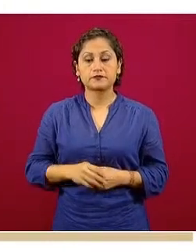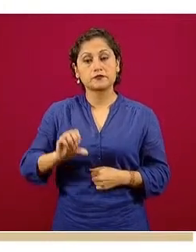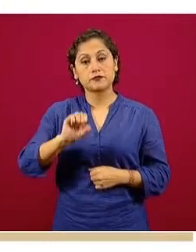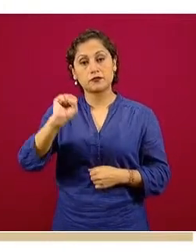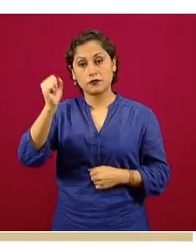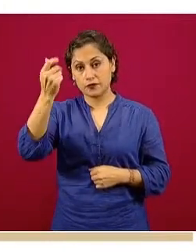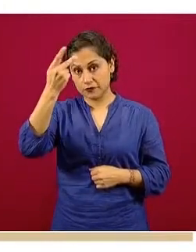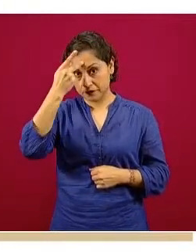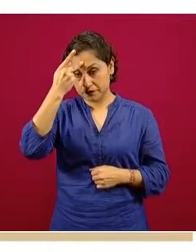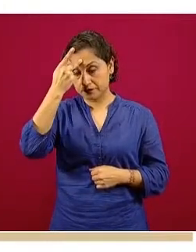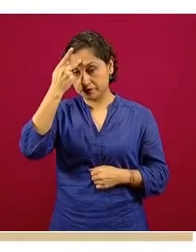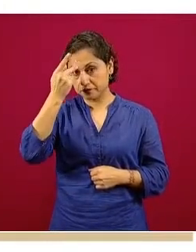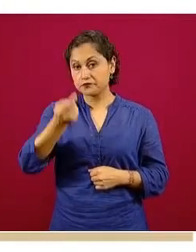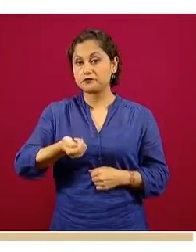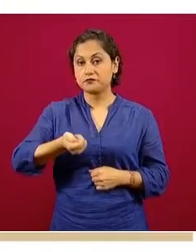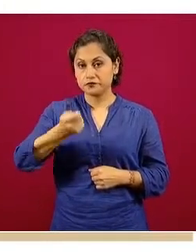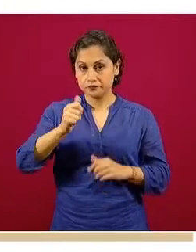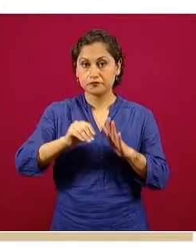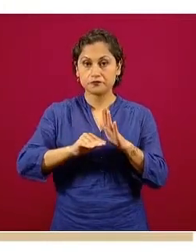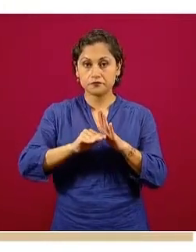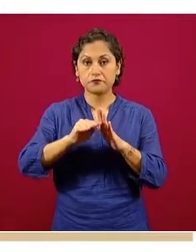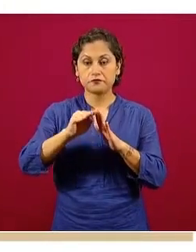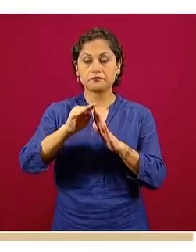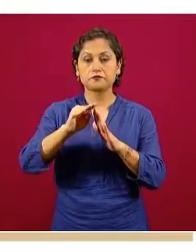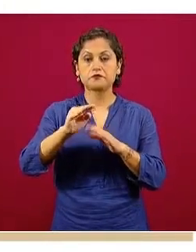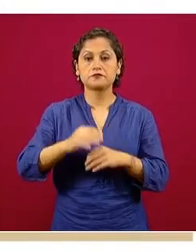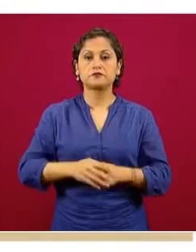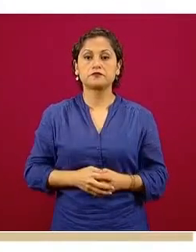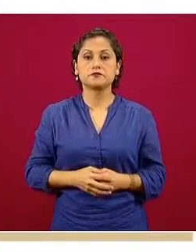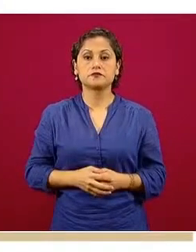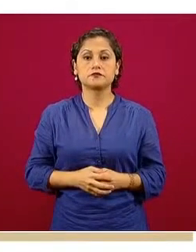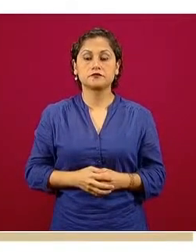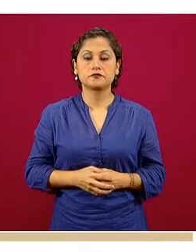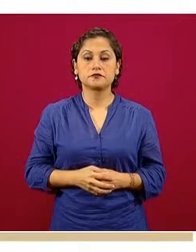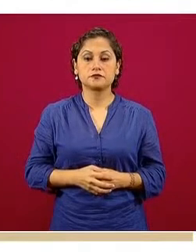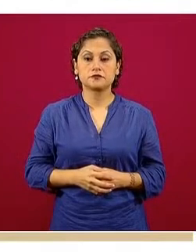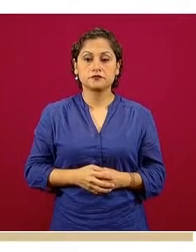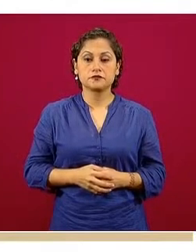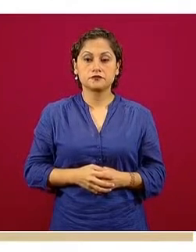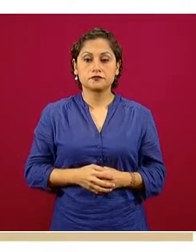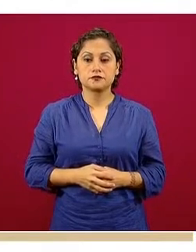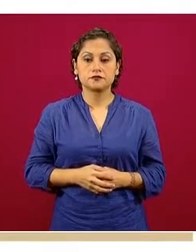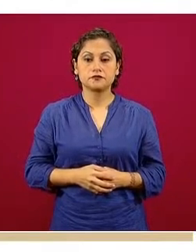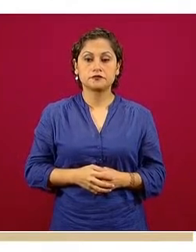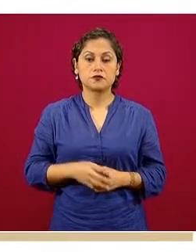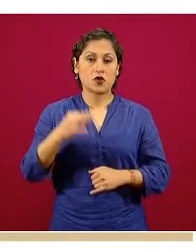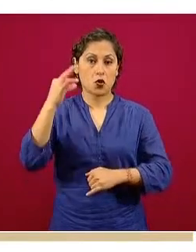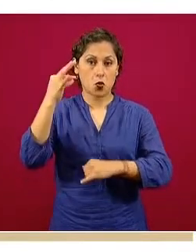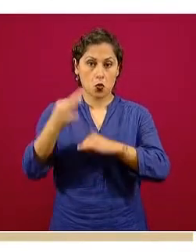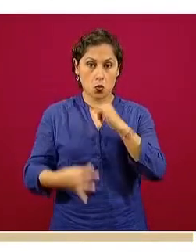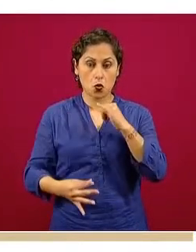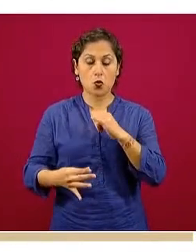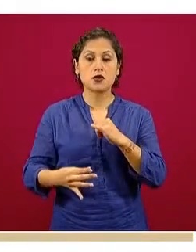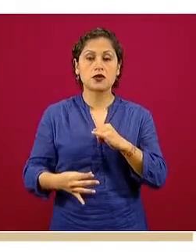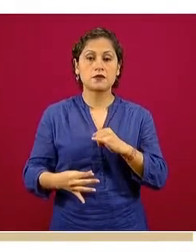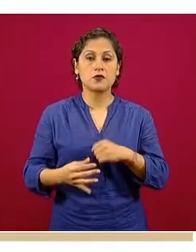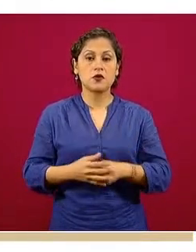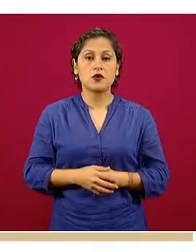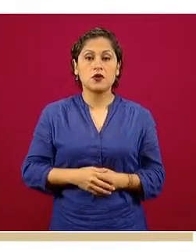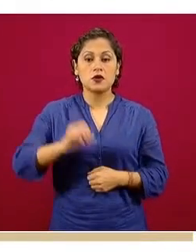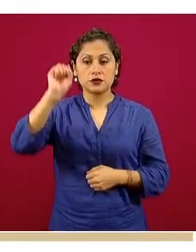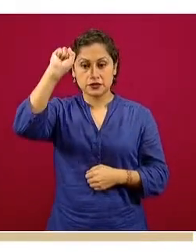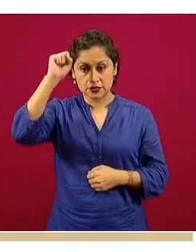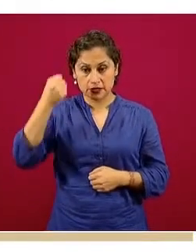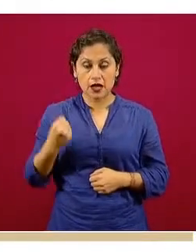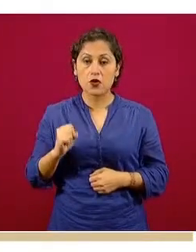luis potosí incrementando poco a poco también movilidad finalmente sinaloa y